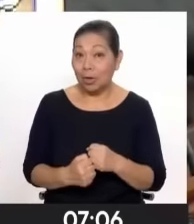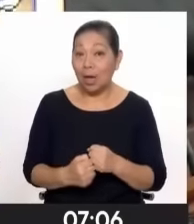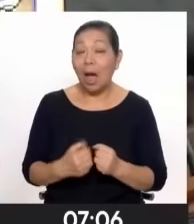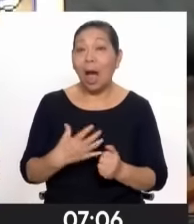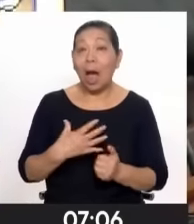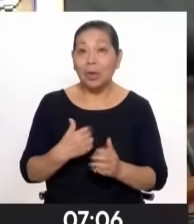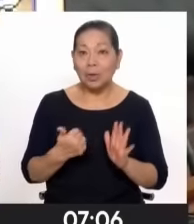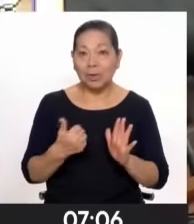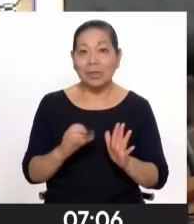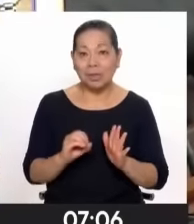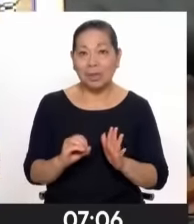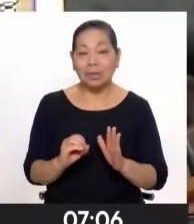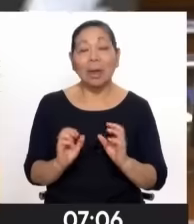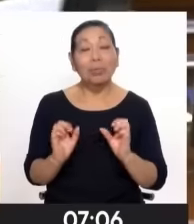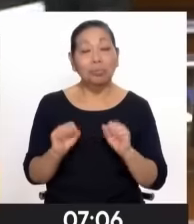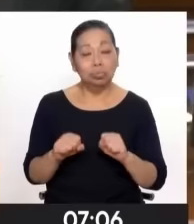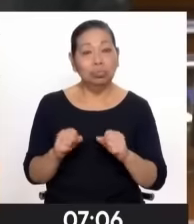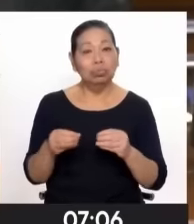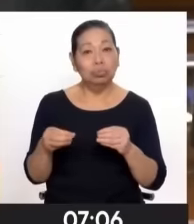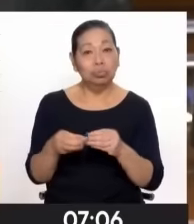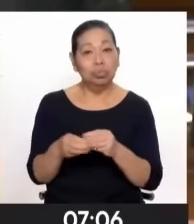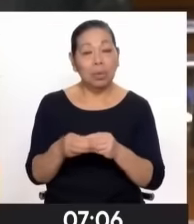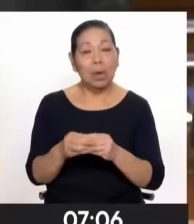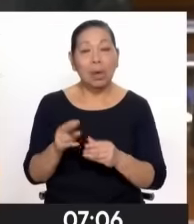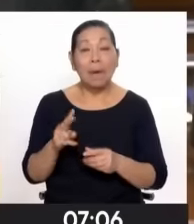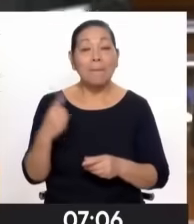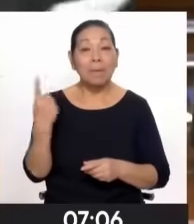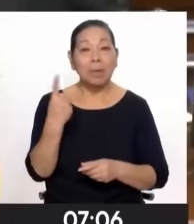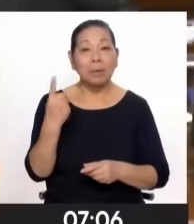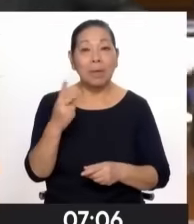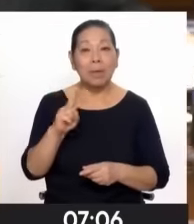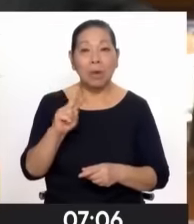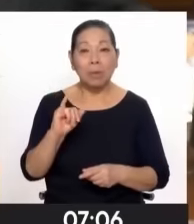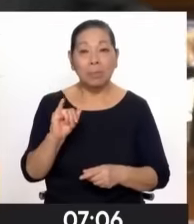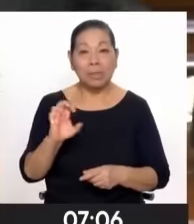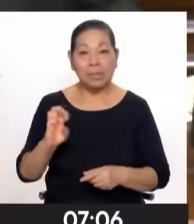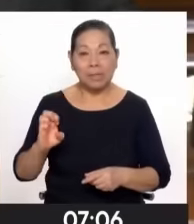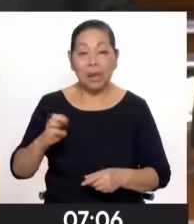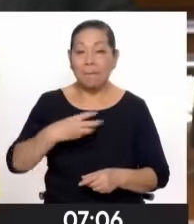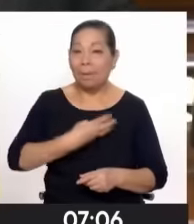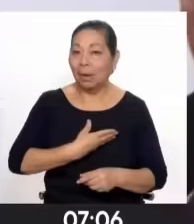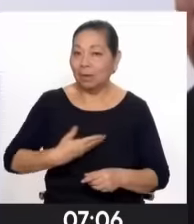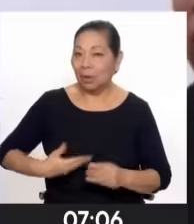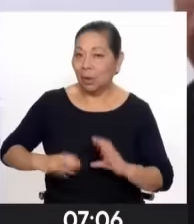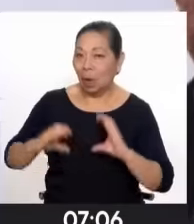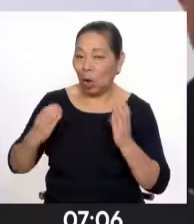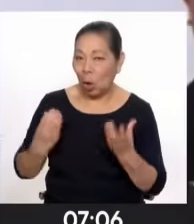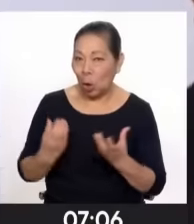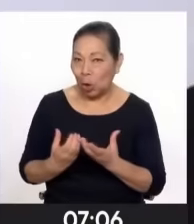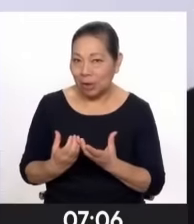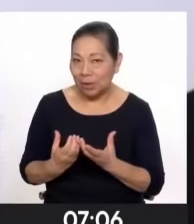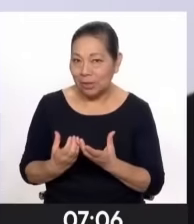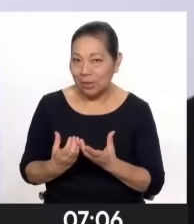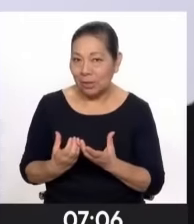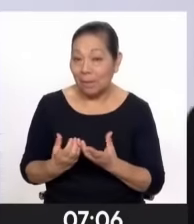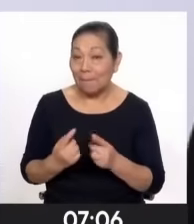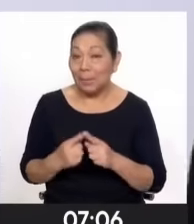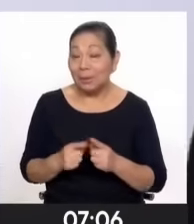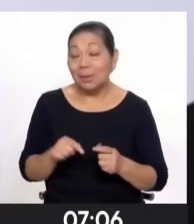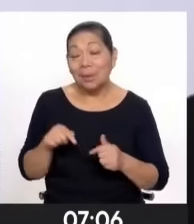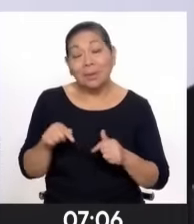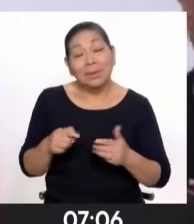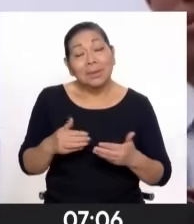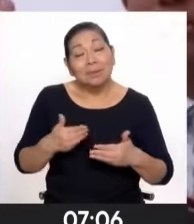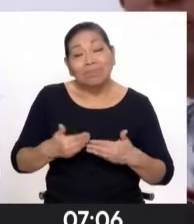60 años y se encontraba ocupando el cargo de primer vicepresidente del Congreso de la República hasta su inesperado